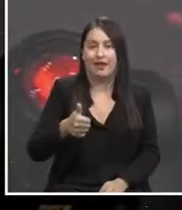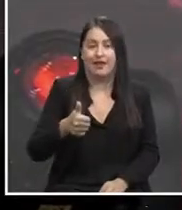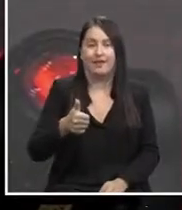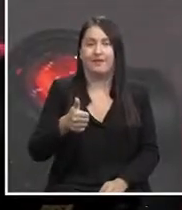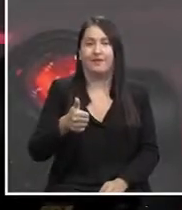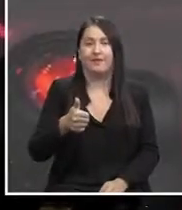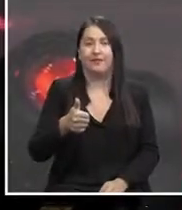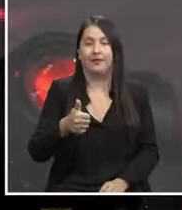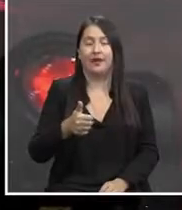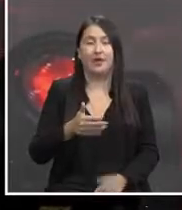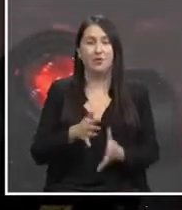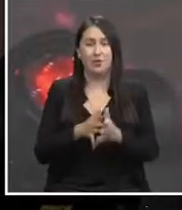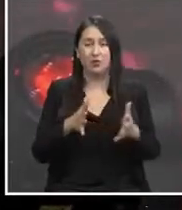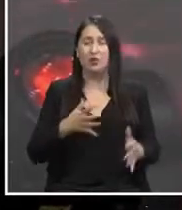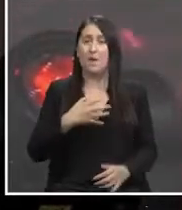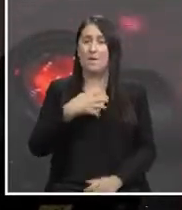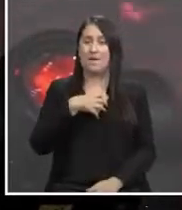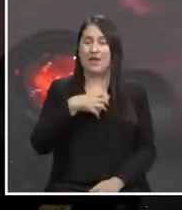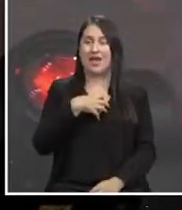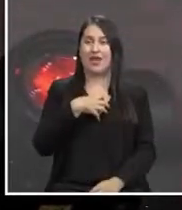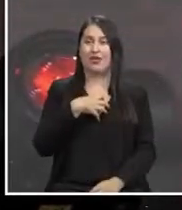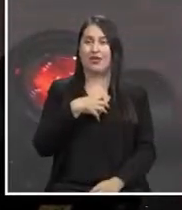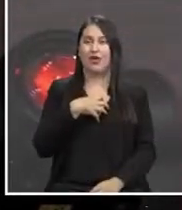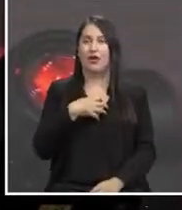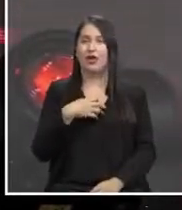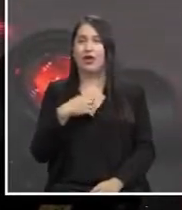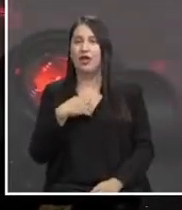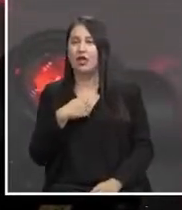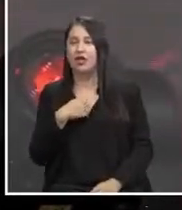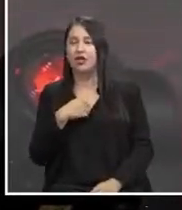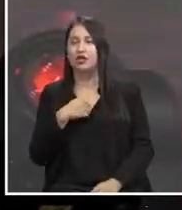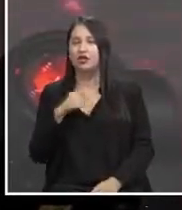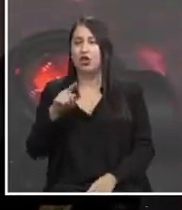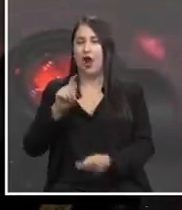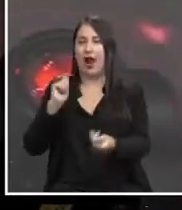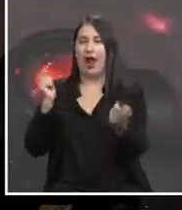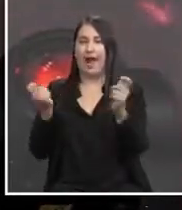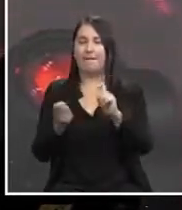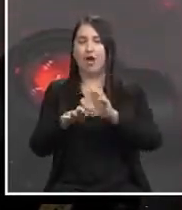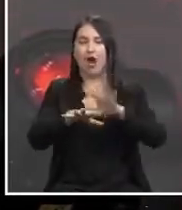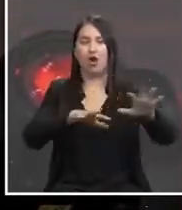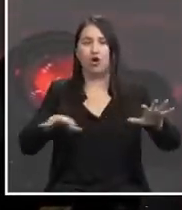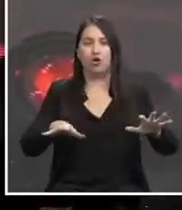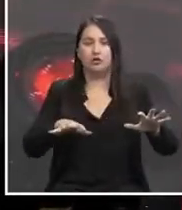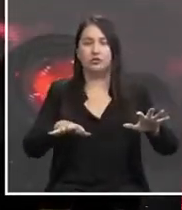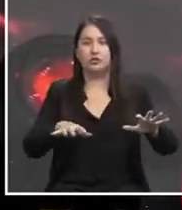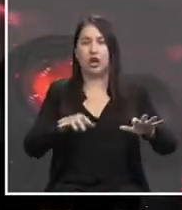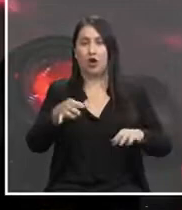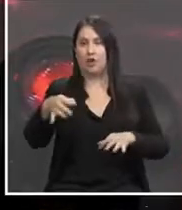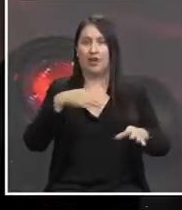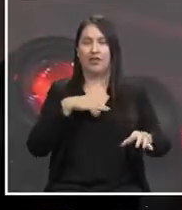es tanto tu miedo a que te cambien las cosas si encuentras otra realidad, otro fenómeno, o no es cierto lo que te han